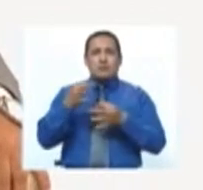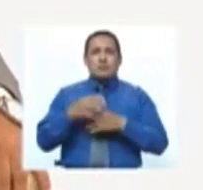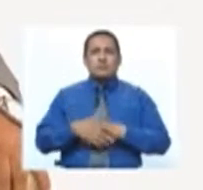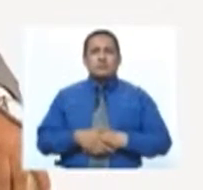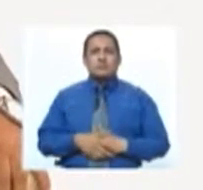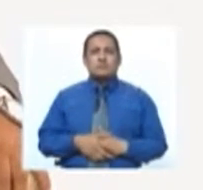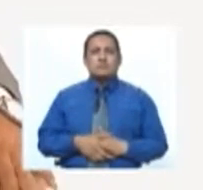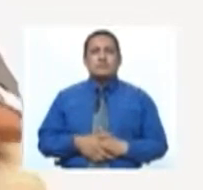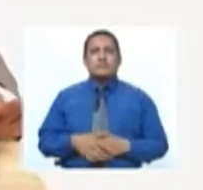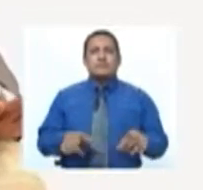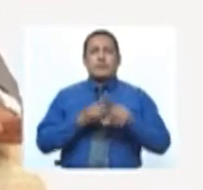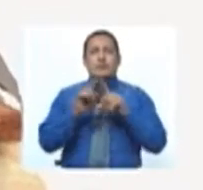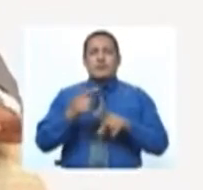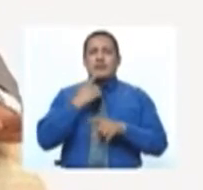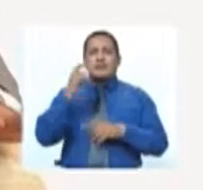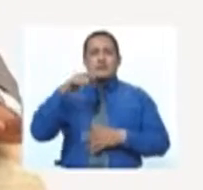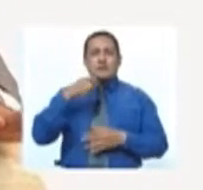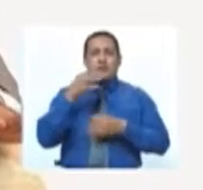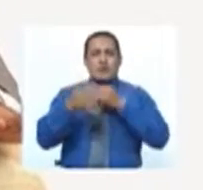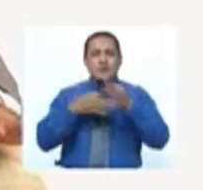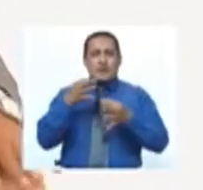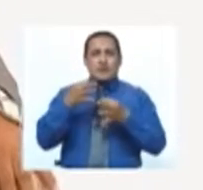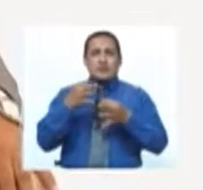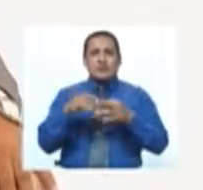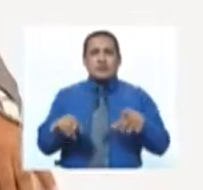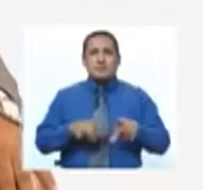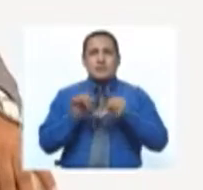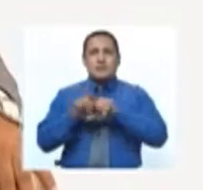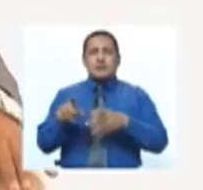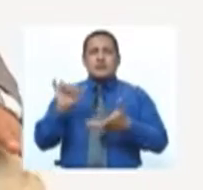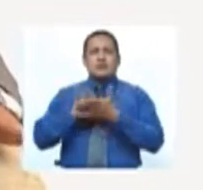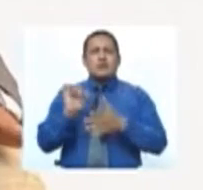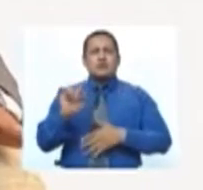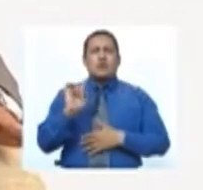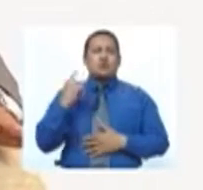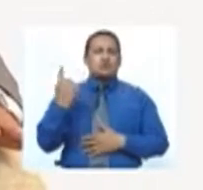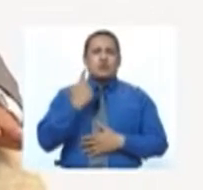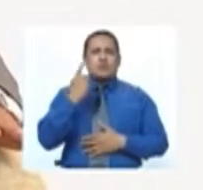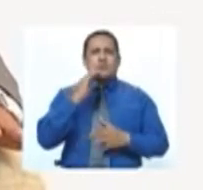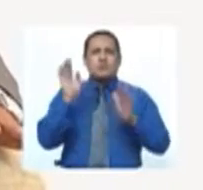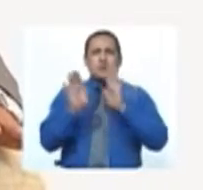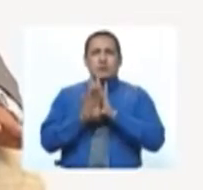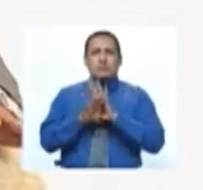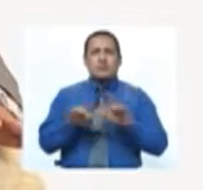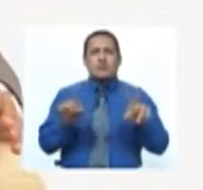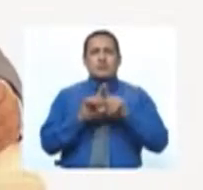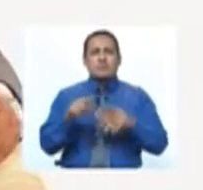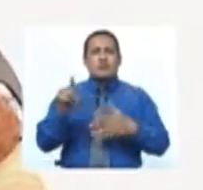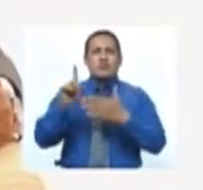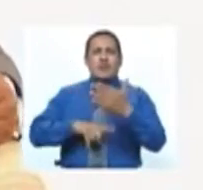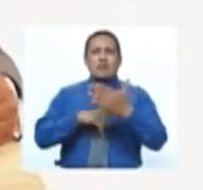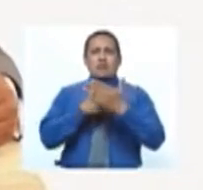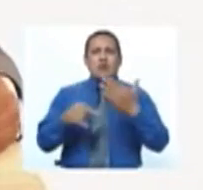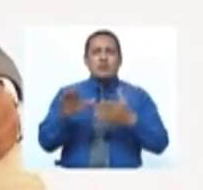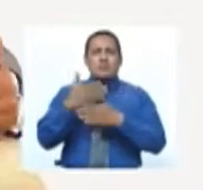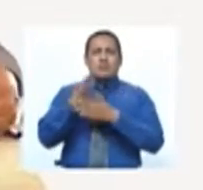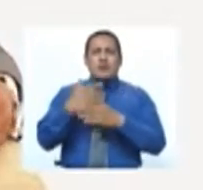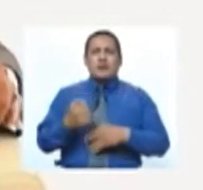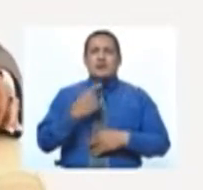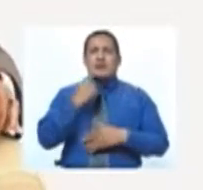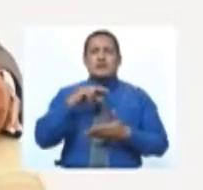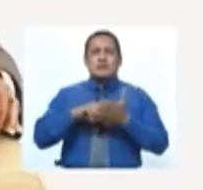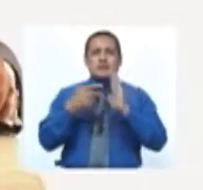indicado, es pertinente agregar también que no solamente la imposibilidad de participar